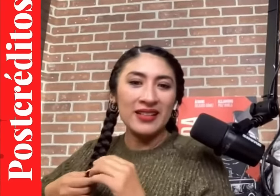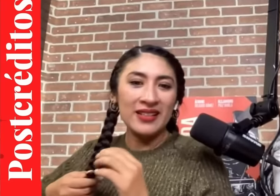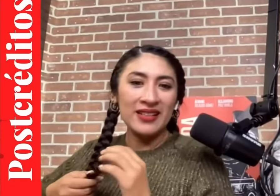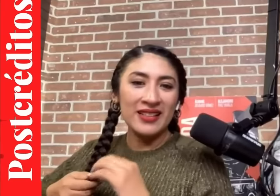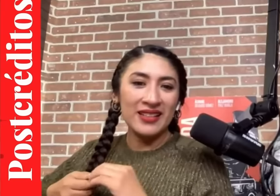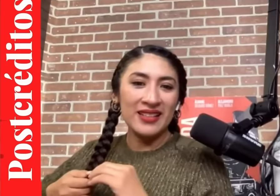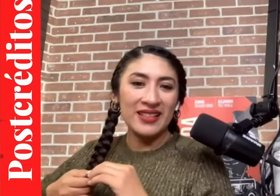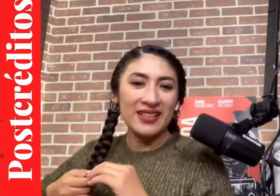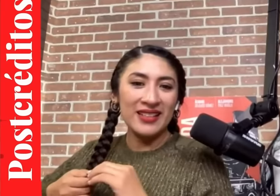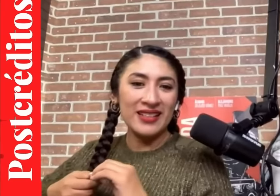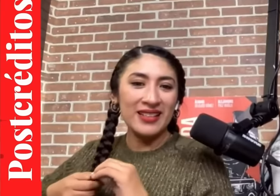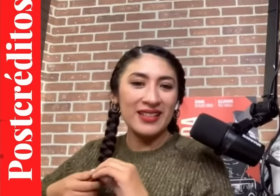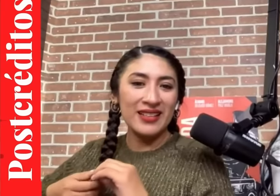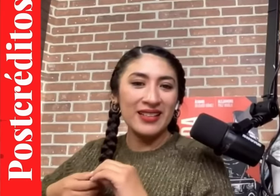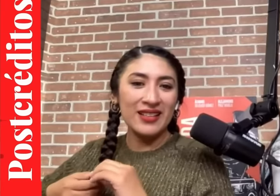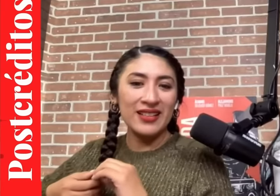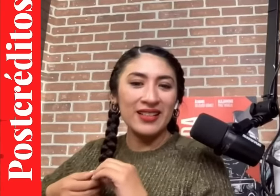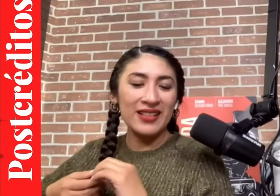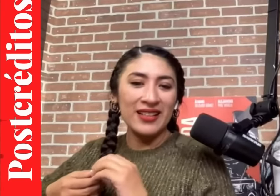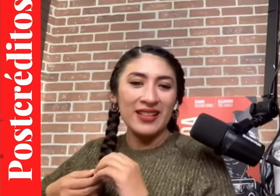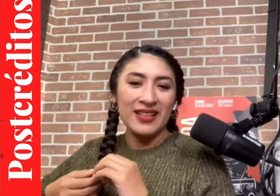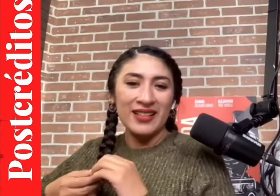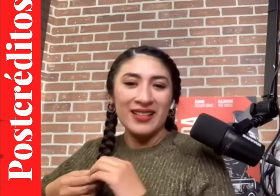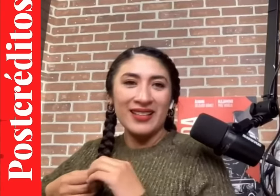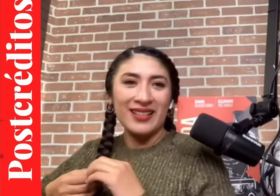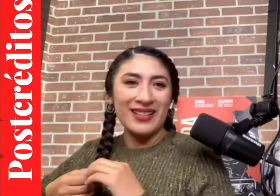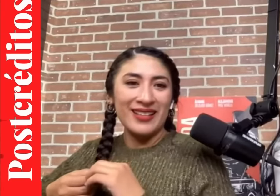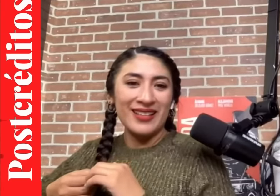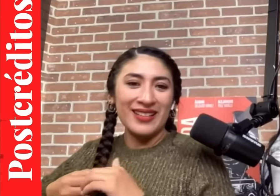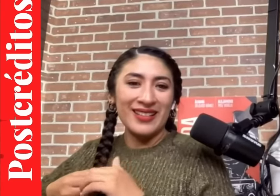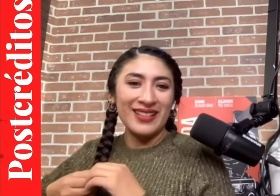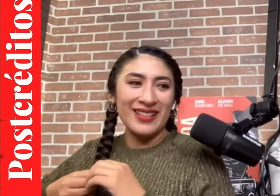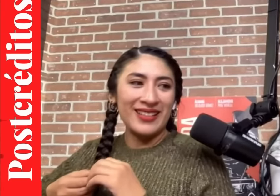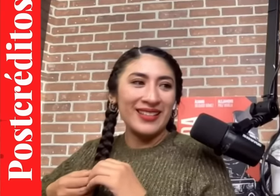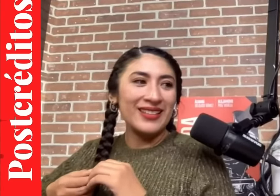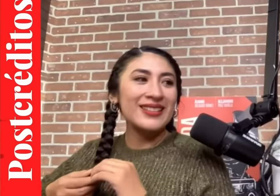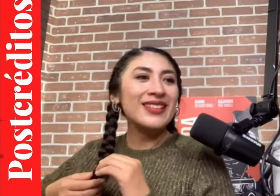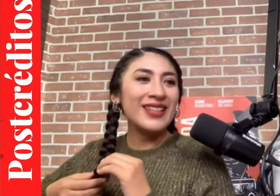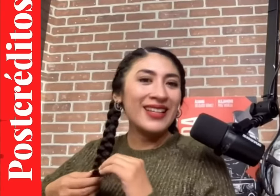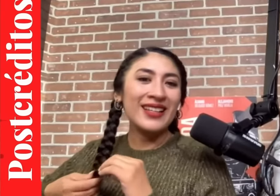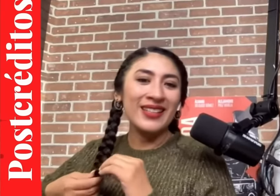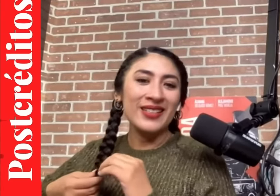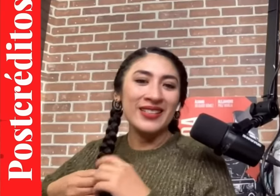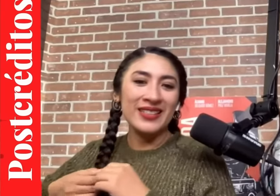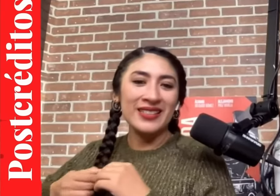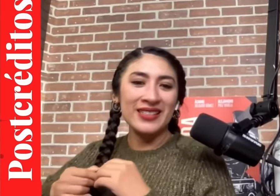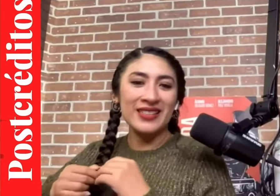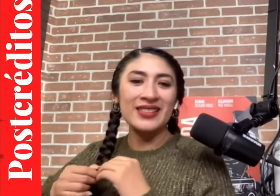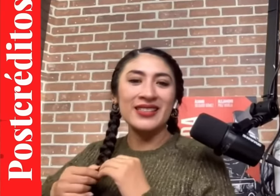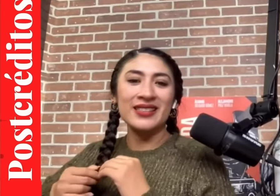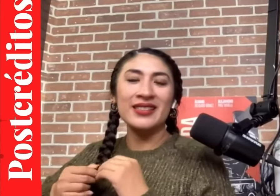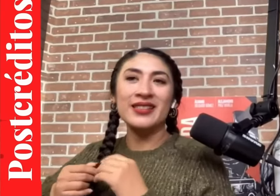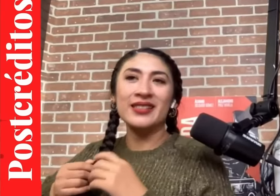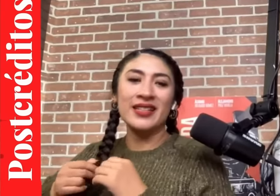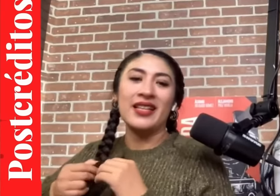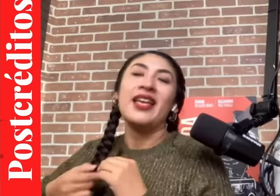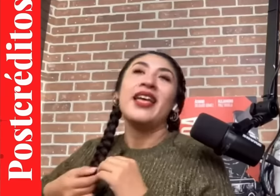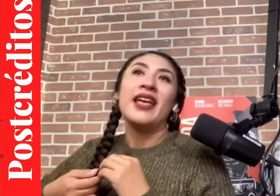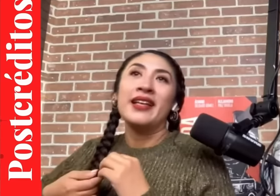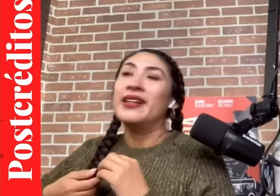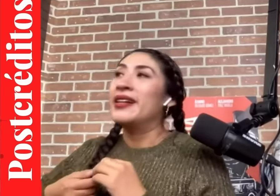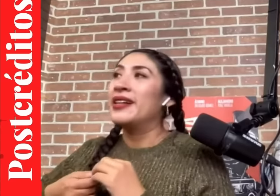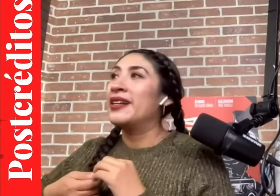Ah se murió el One Direction Pero así la cara de espanto dije así le pegó a la chaviza que se